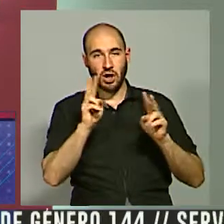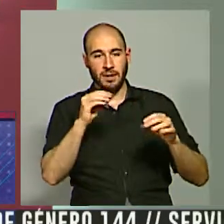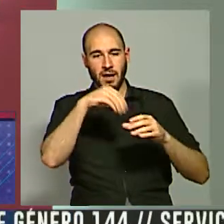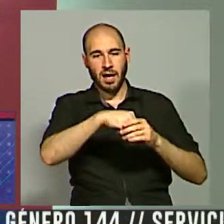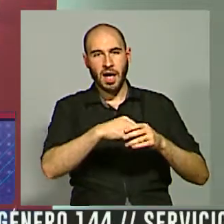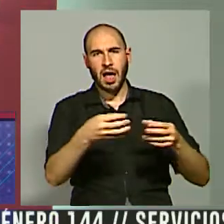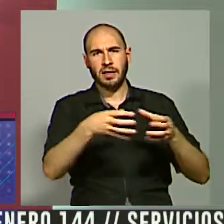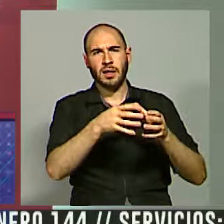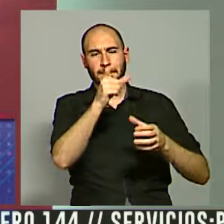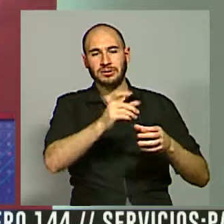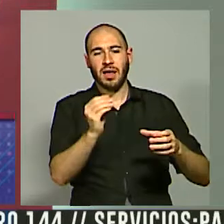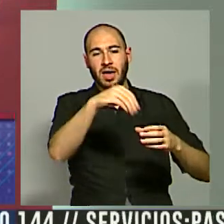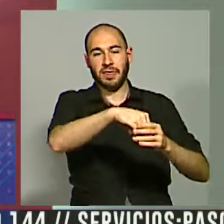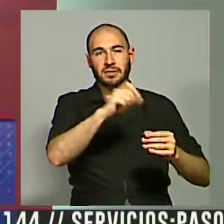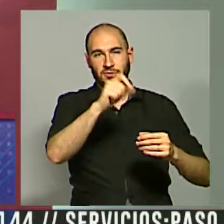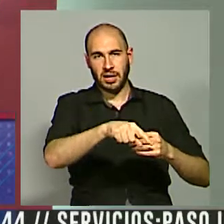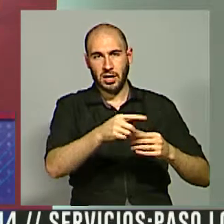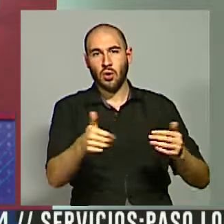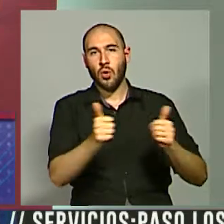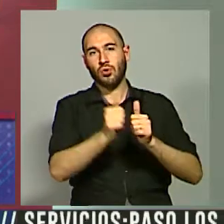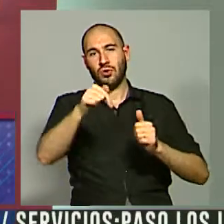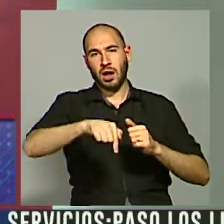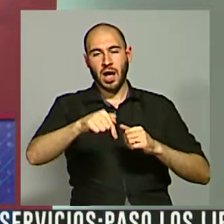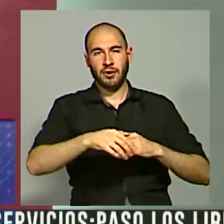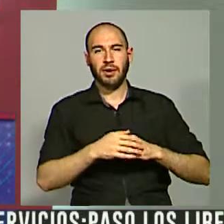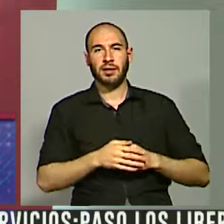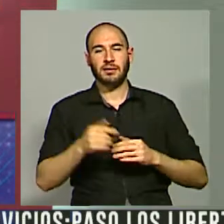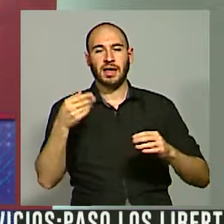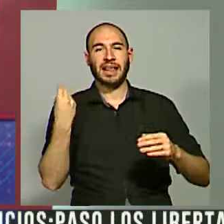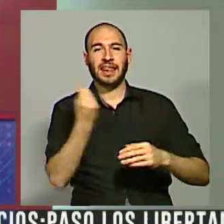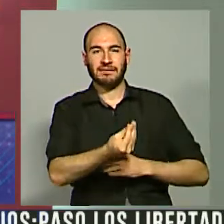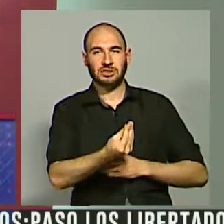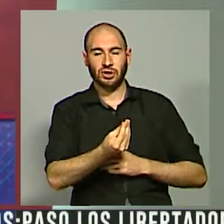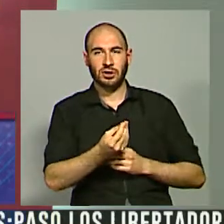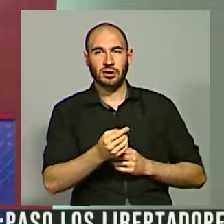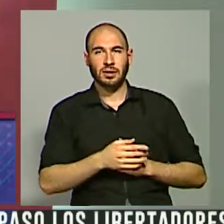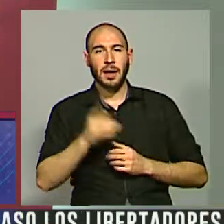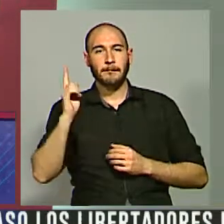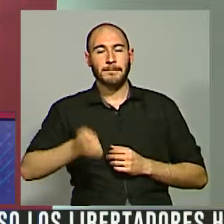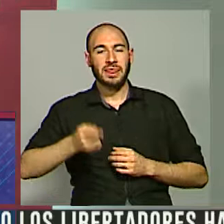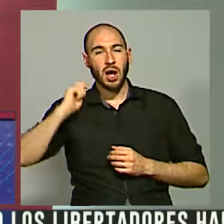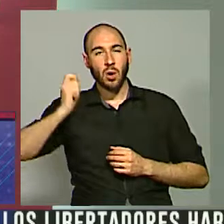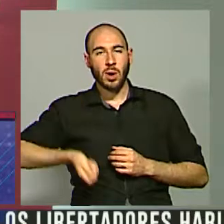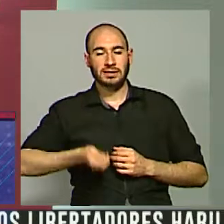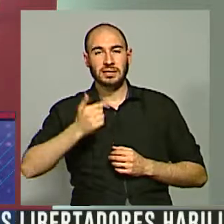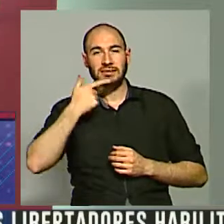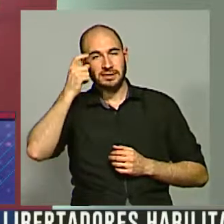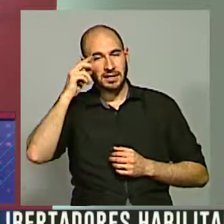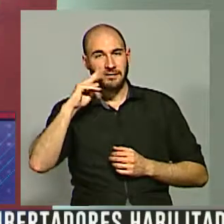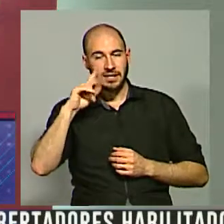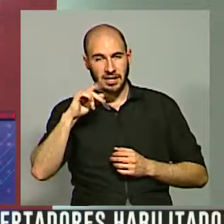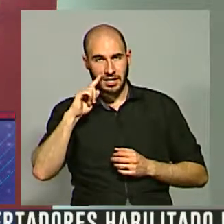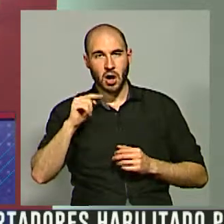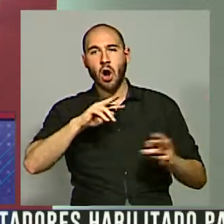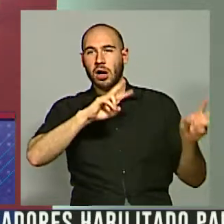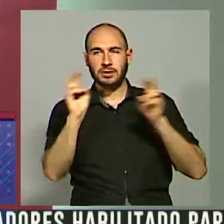salir de la gente que se encuentra allí, que se encuentra con él en este momento de intervención otorgado por la jueza María Servini. Vamos a